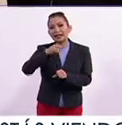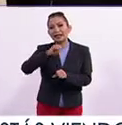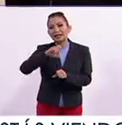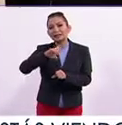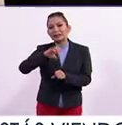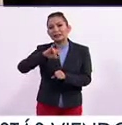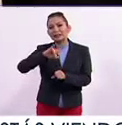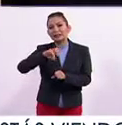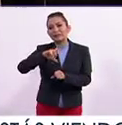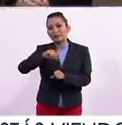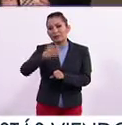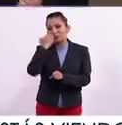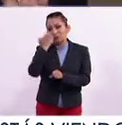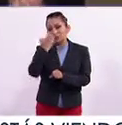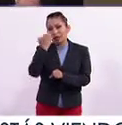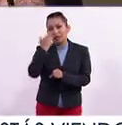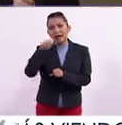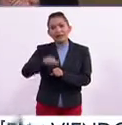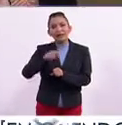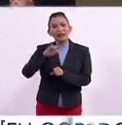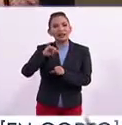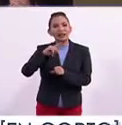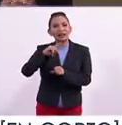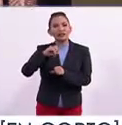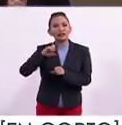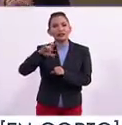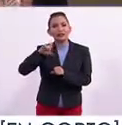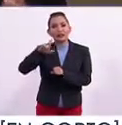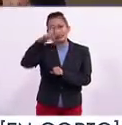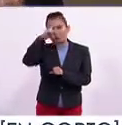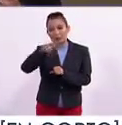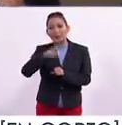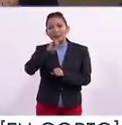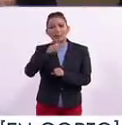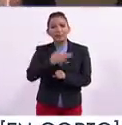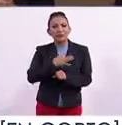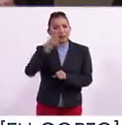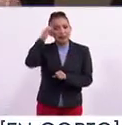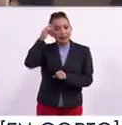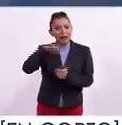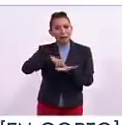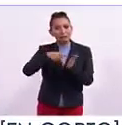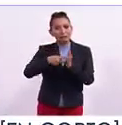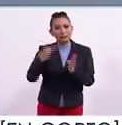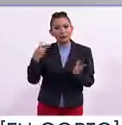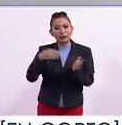Colegio de Ingenieros Civiles de México, y con la Medalla Bellas Artes de Arquitectura en 2018.